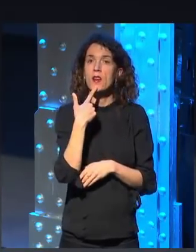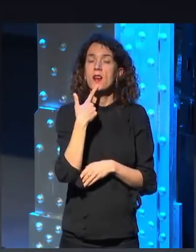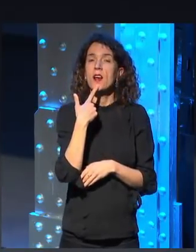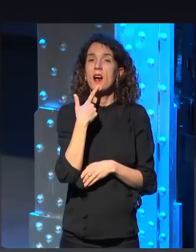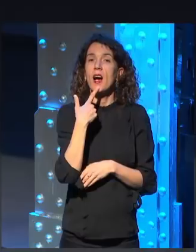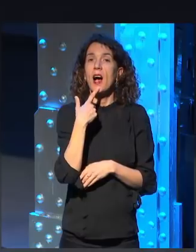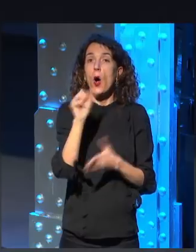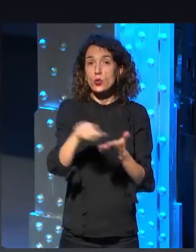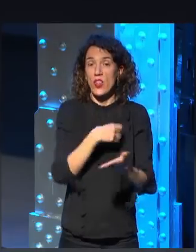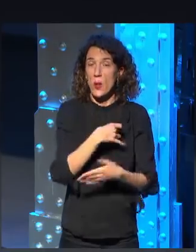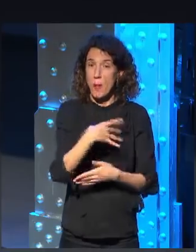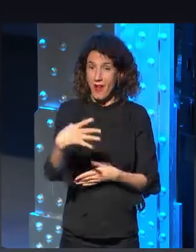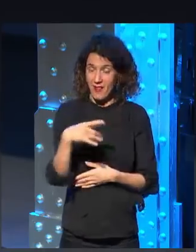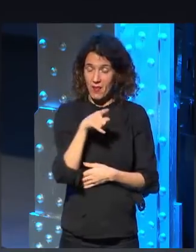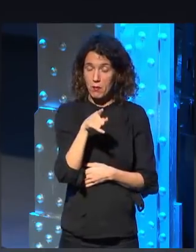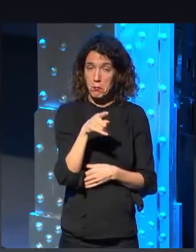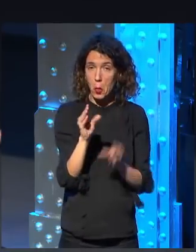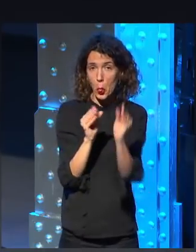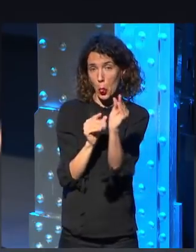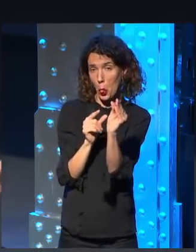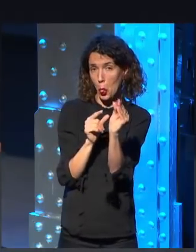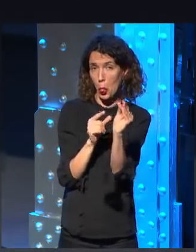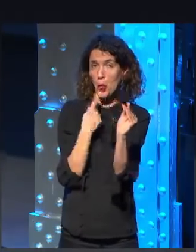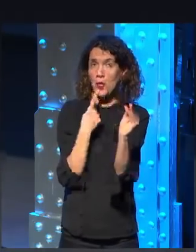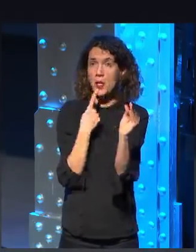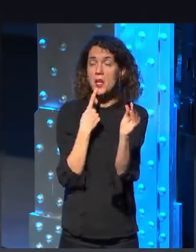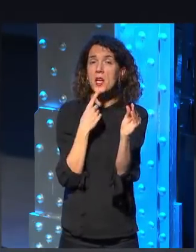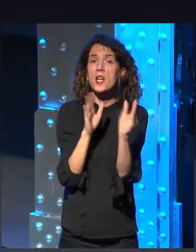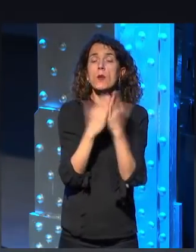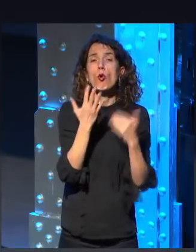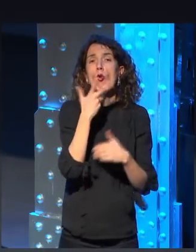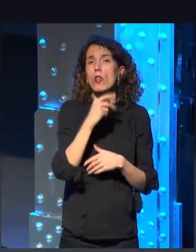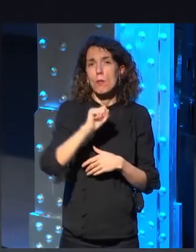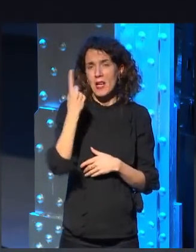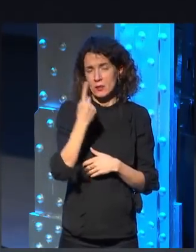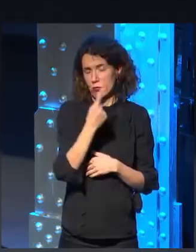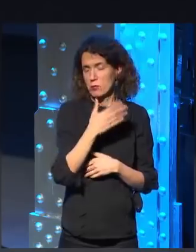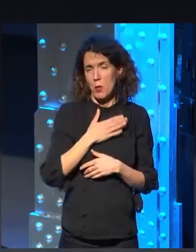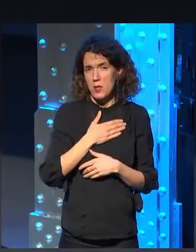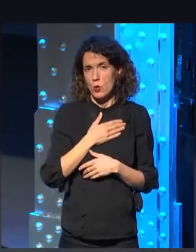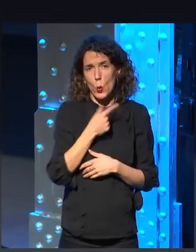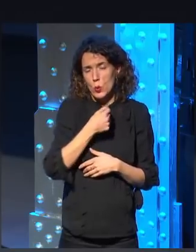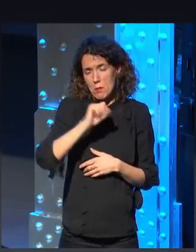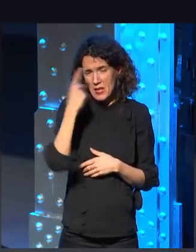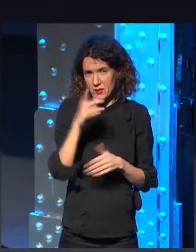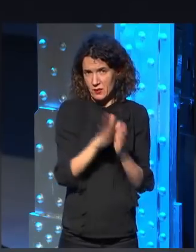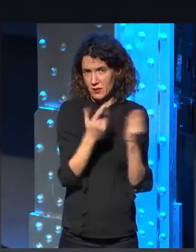un libro pequeñito del que, bueno, quizá no es tu libro más conocido, para mí es sin duda uno de los que más